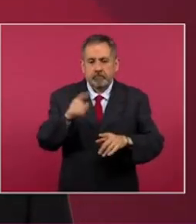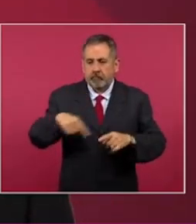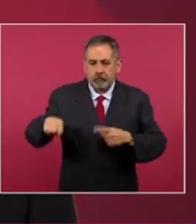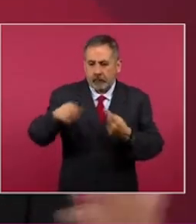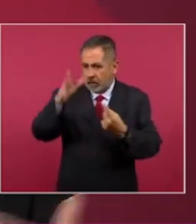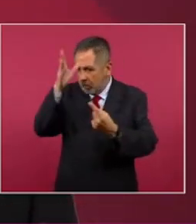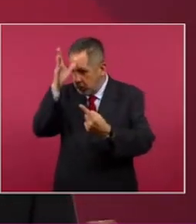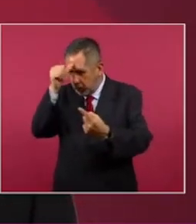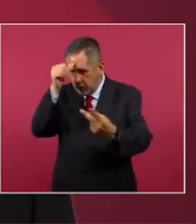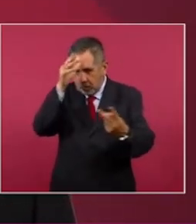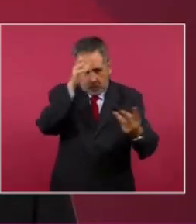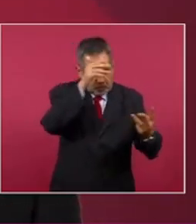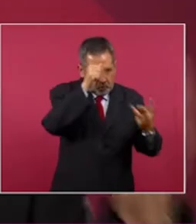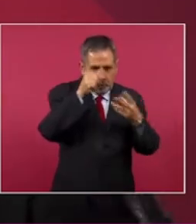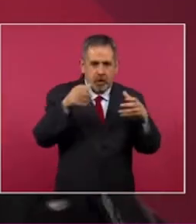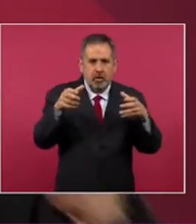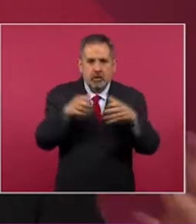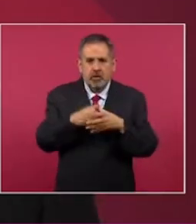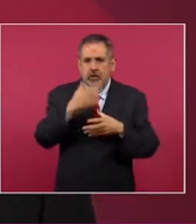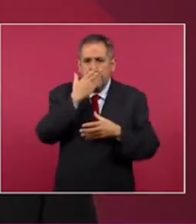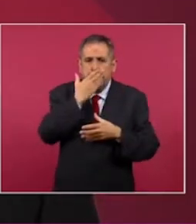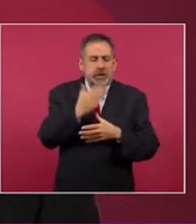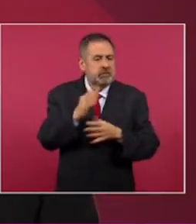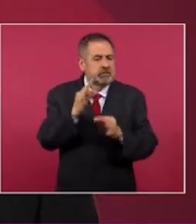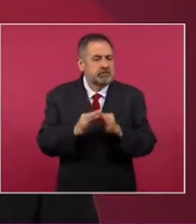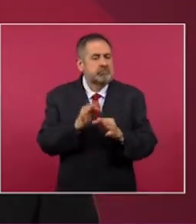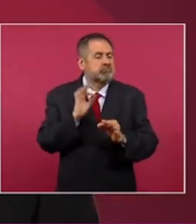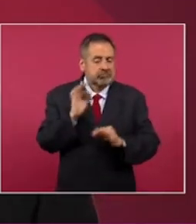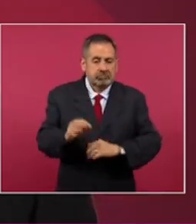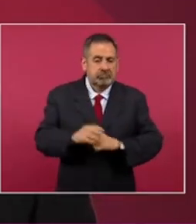consenso, es decir,